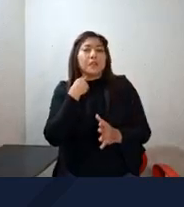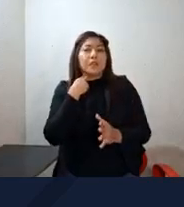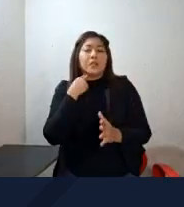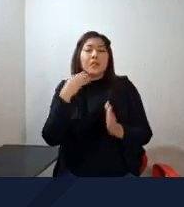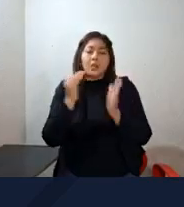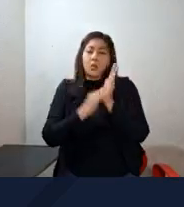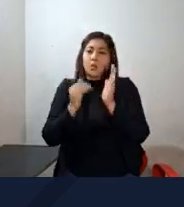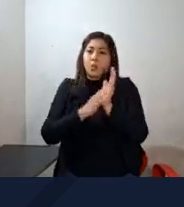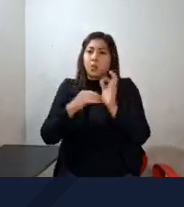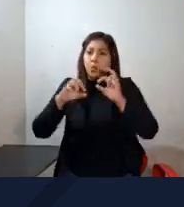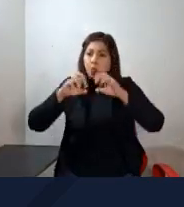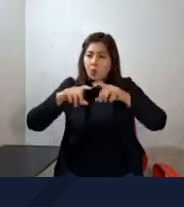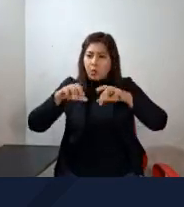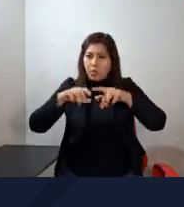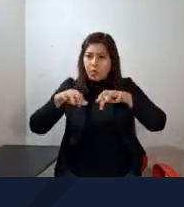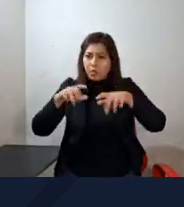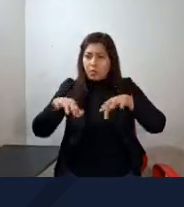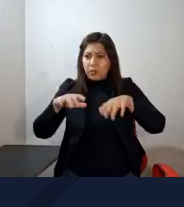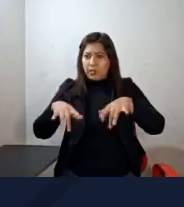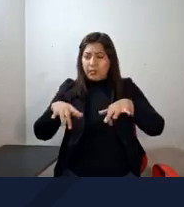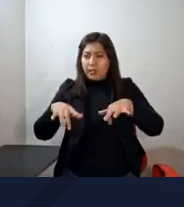que tienen que ir al banco a pagar.